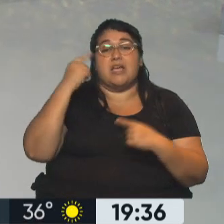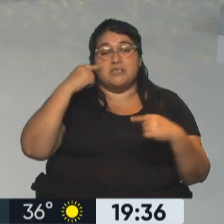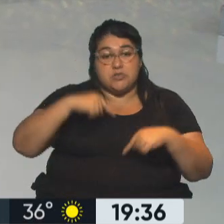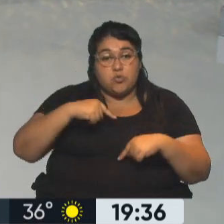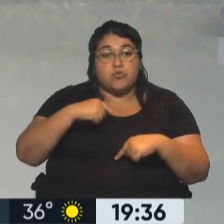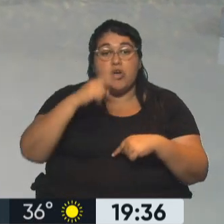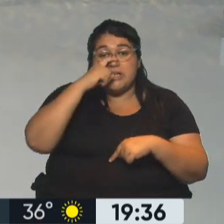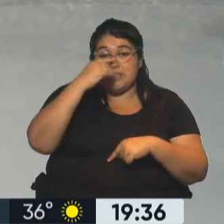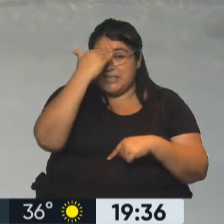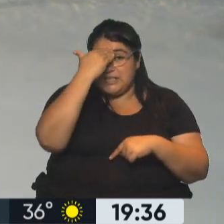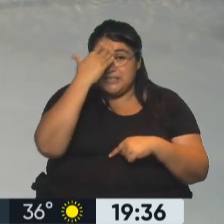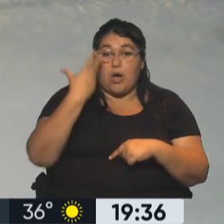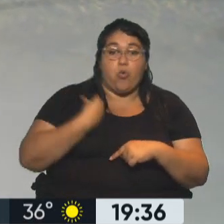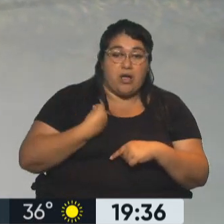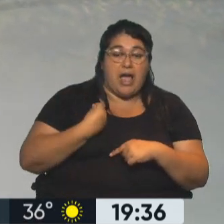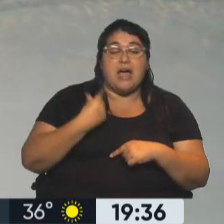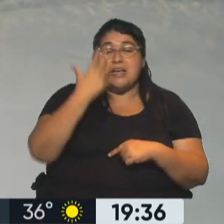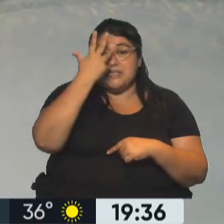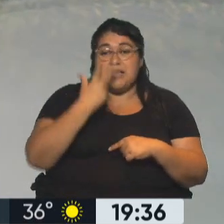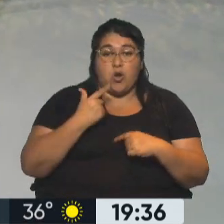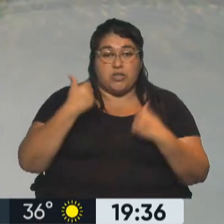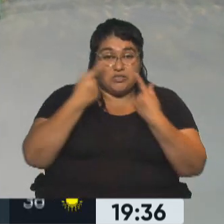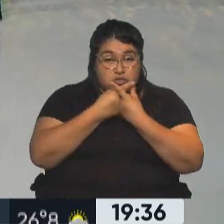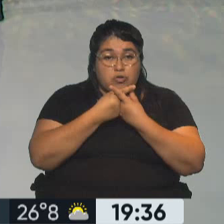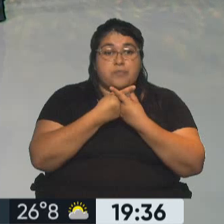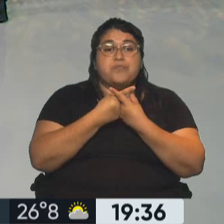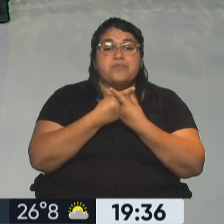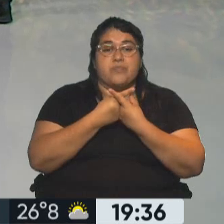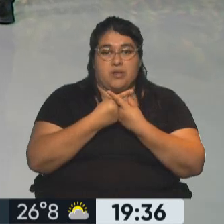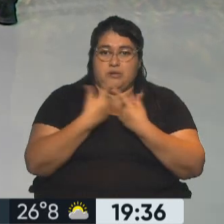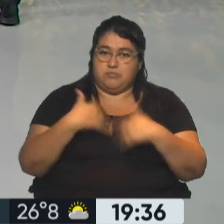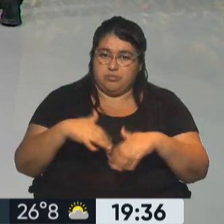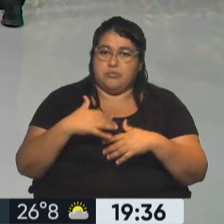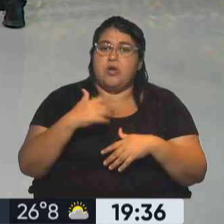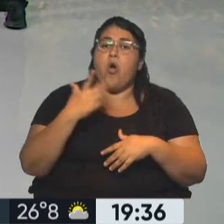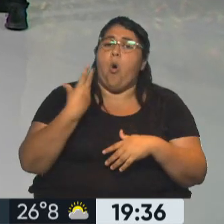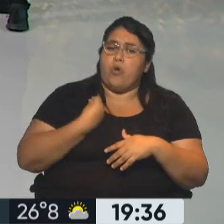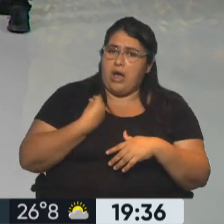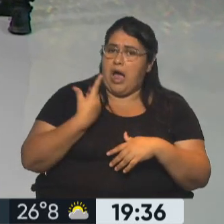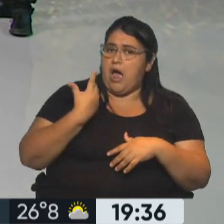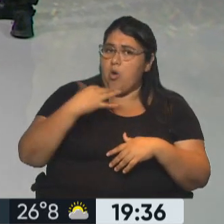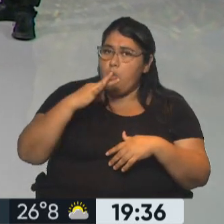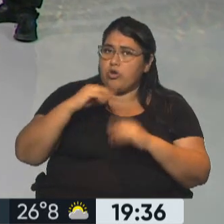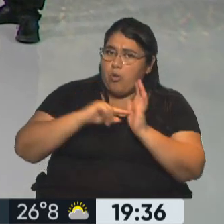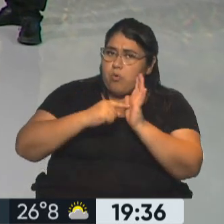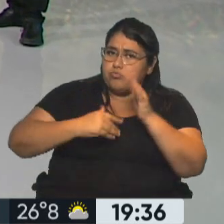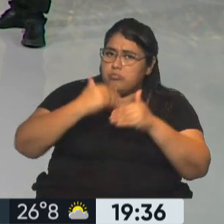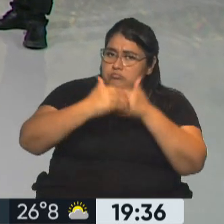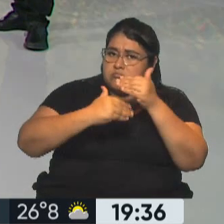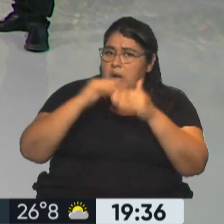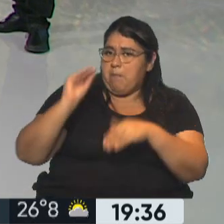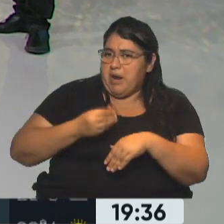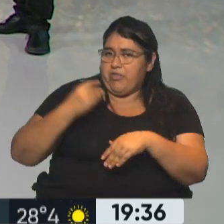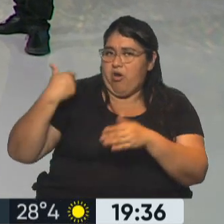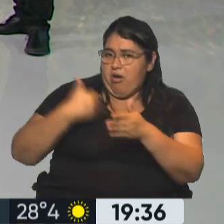19:15, sí. El clásico de barrio. Partidazo. Huracán, San Lorenzo, partidazo. Huracán hasta ahora es el único invicto del torneo. Es el único que no perdió.